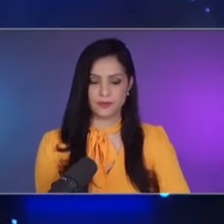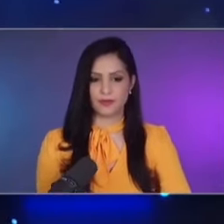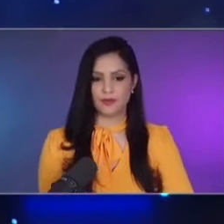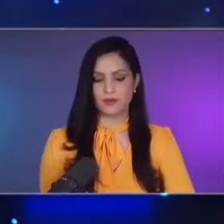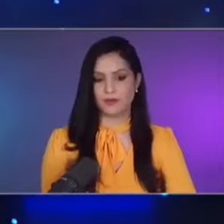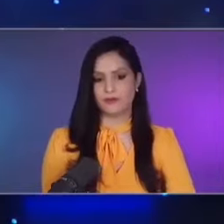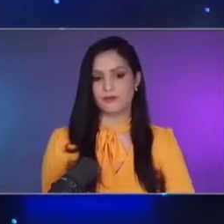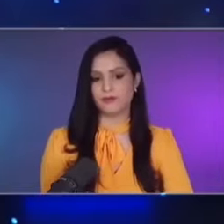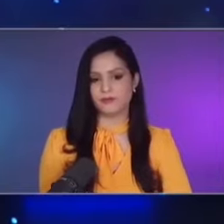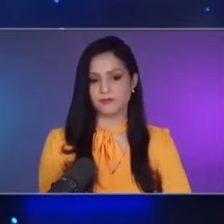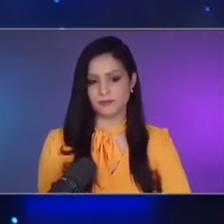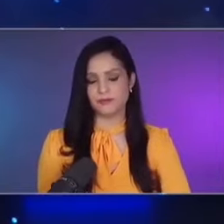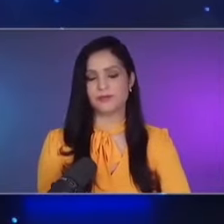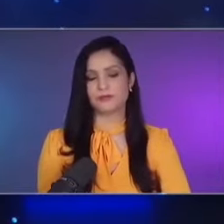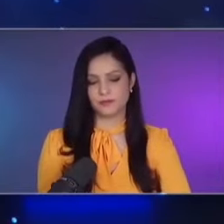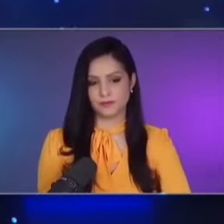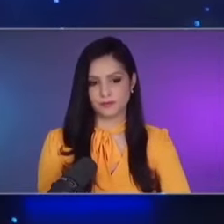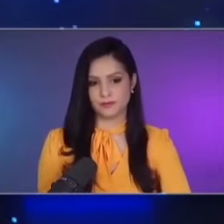radio